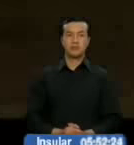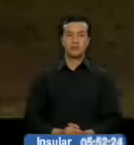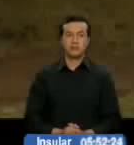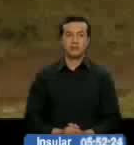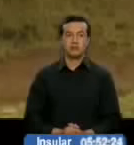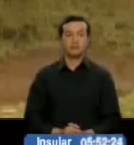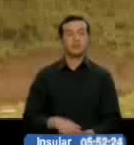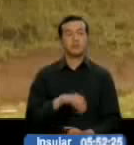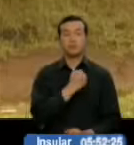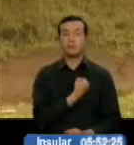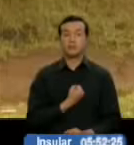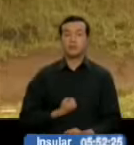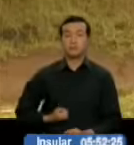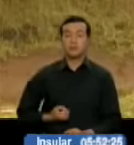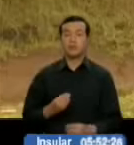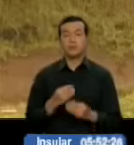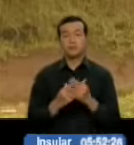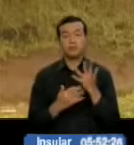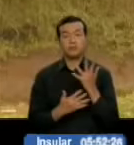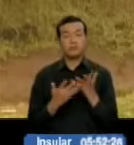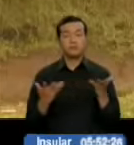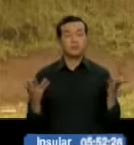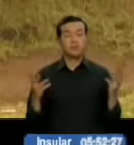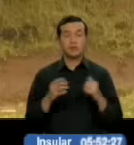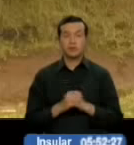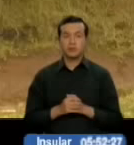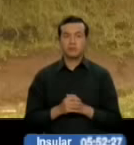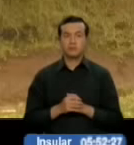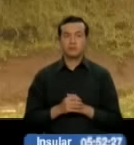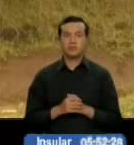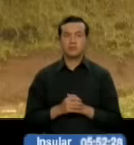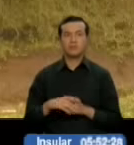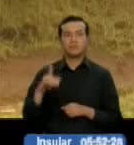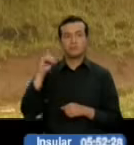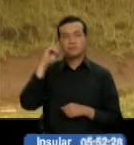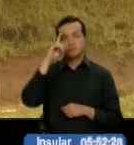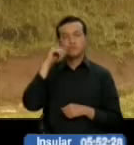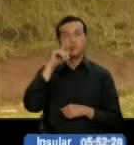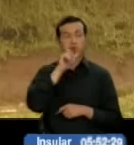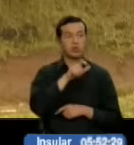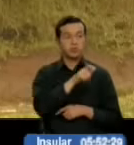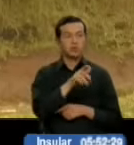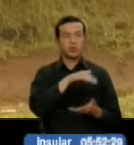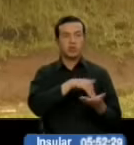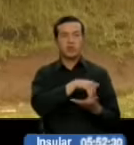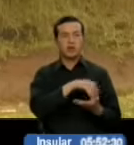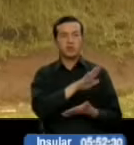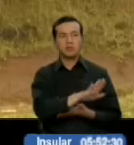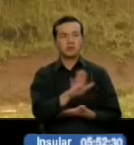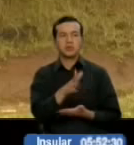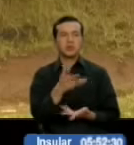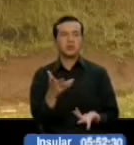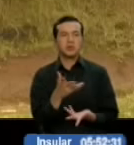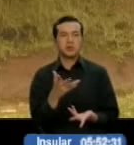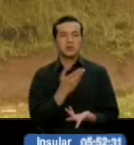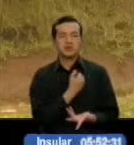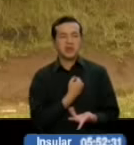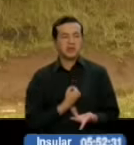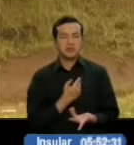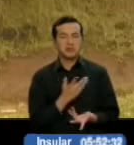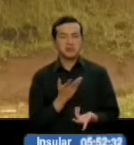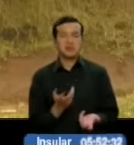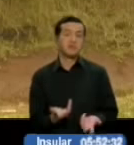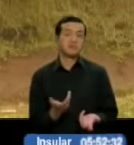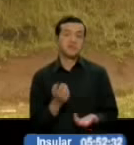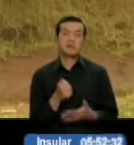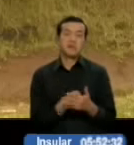El sacrificio, el sacrificar muchas cosas, eso creo que hace más débiles a otras personas que no